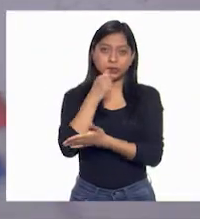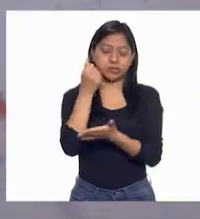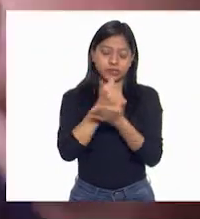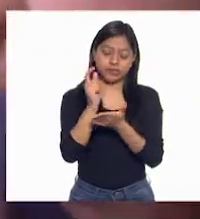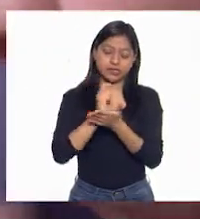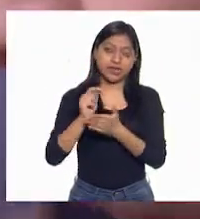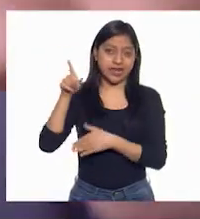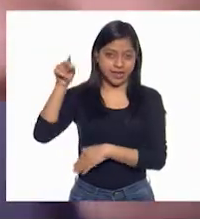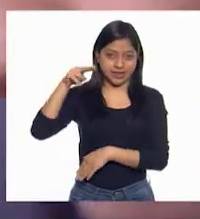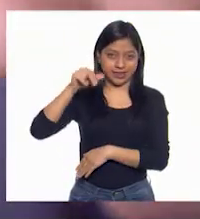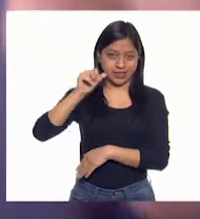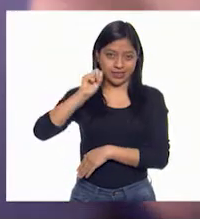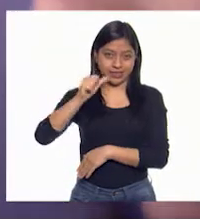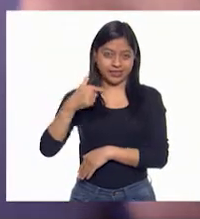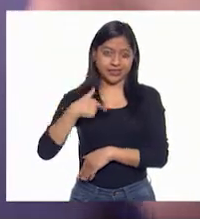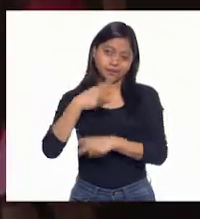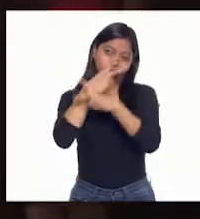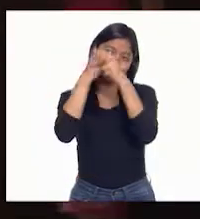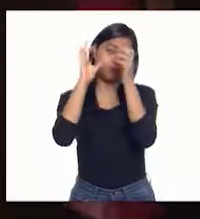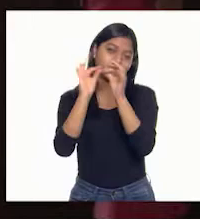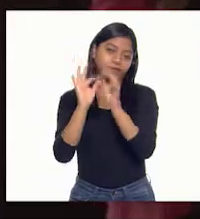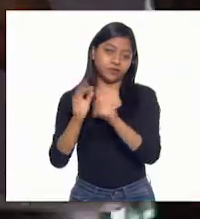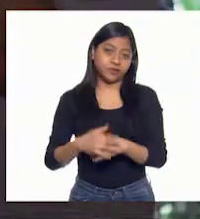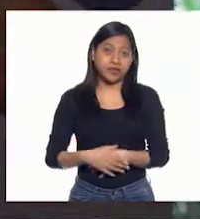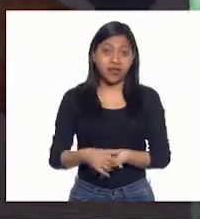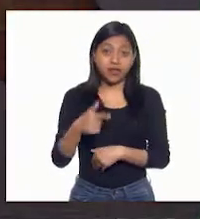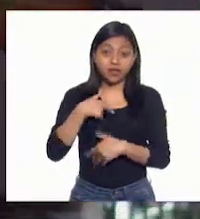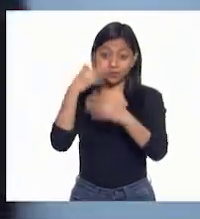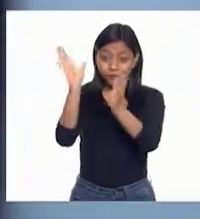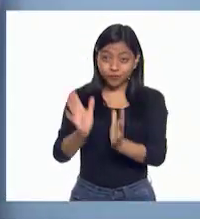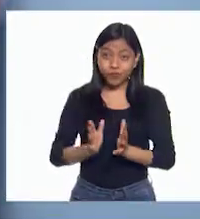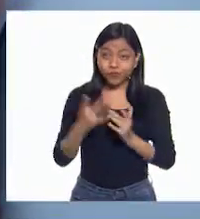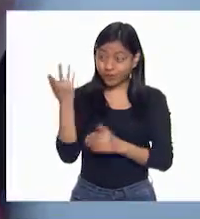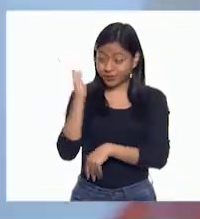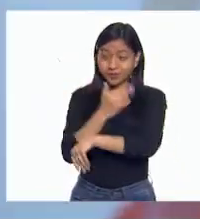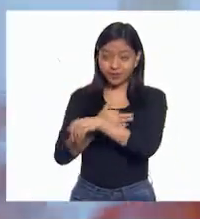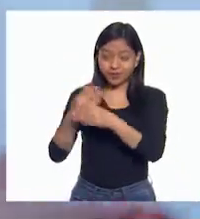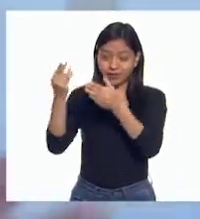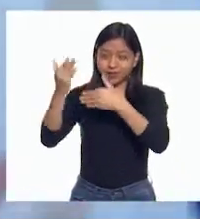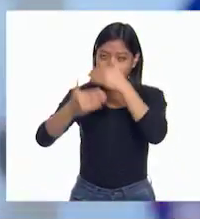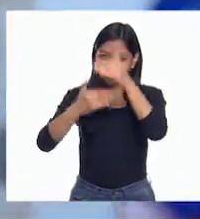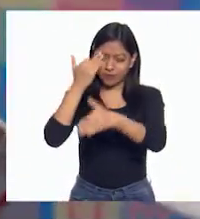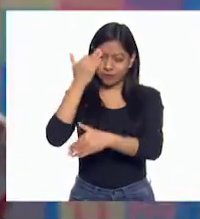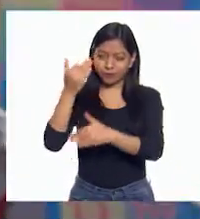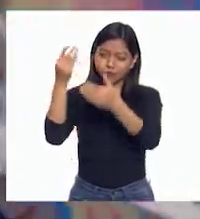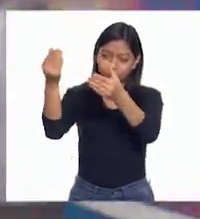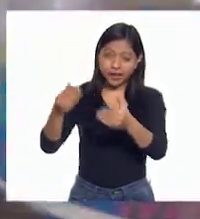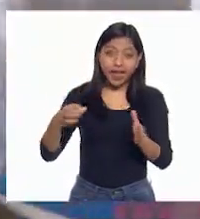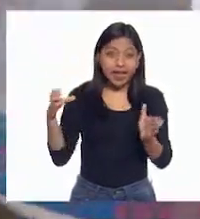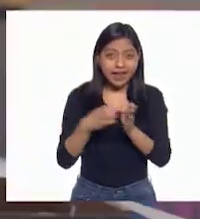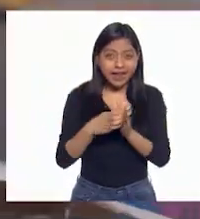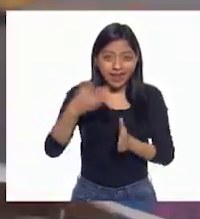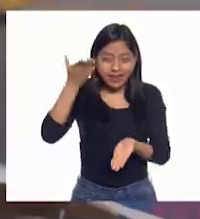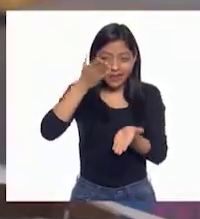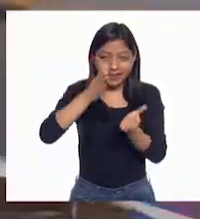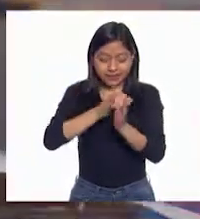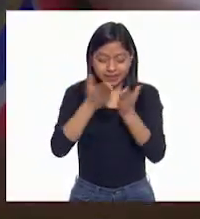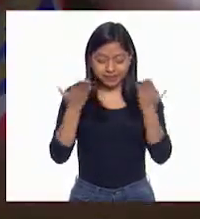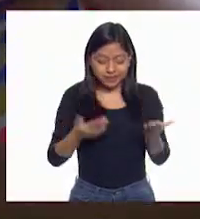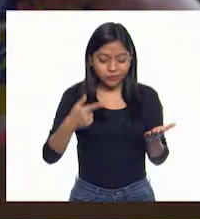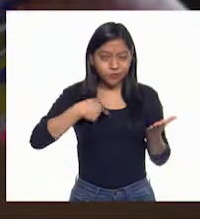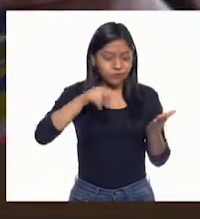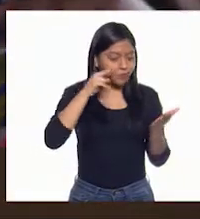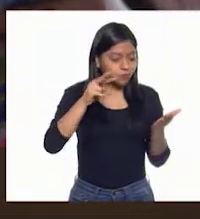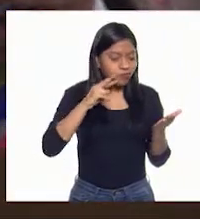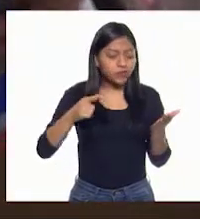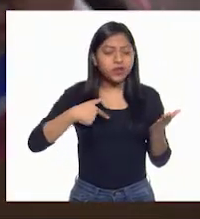la NASA para contarles mi sueño. Para mi sorpresa y la de mi familia, tiempo después llegó una caja llena de libros que abrieron mi mundo